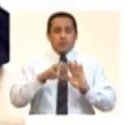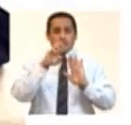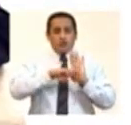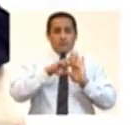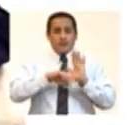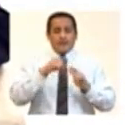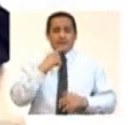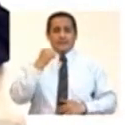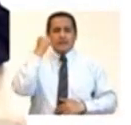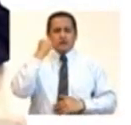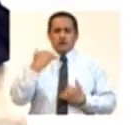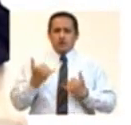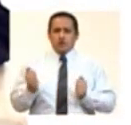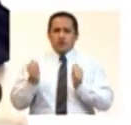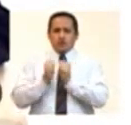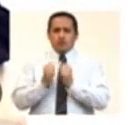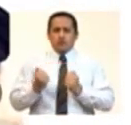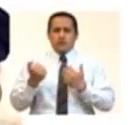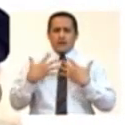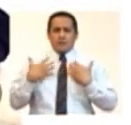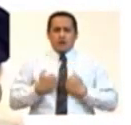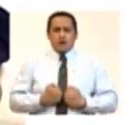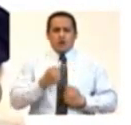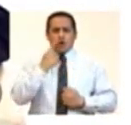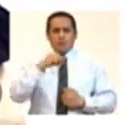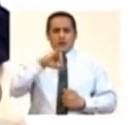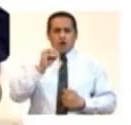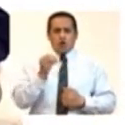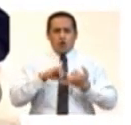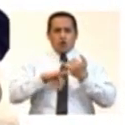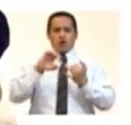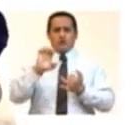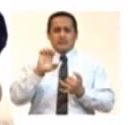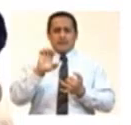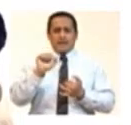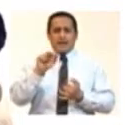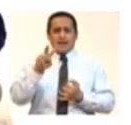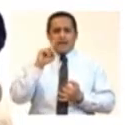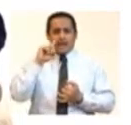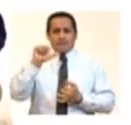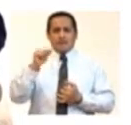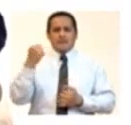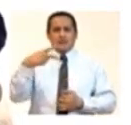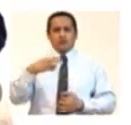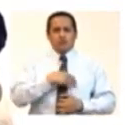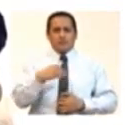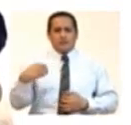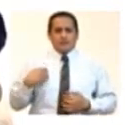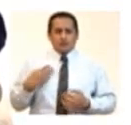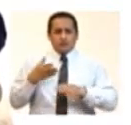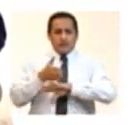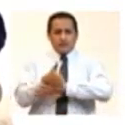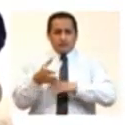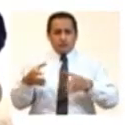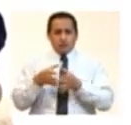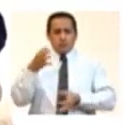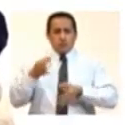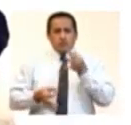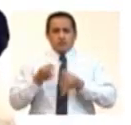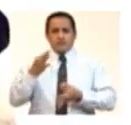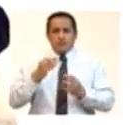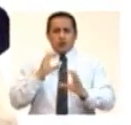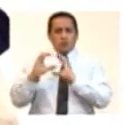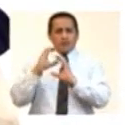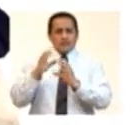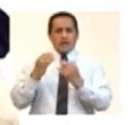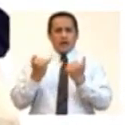Continuamos con el programa Tus Derechos y hoy nos acompaña el doctor José Ávila, quien es viceministro de Derechos Humanos y Acceso a la Justicia, con